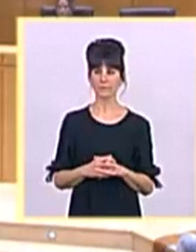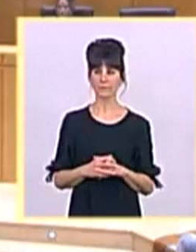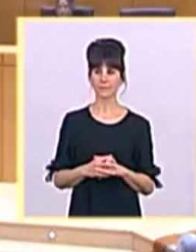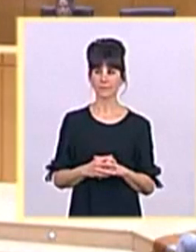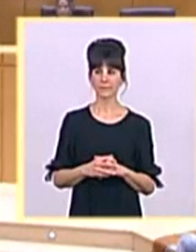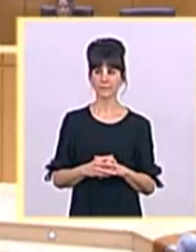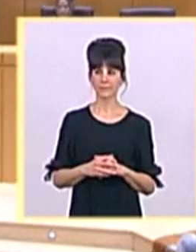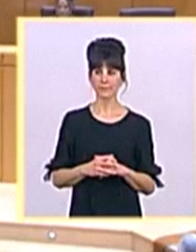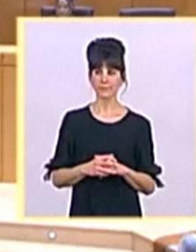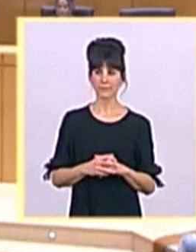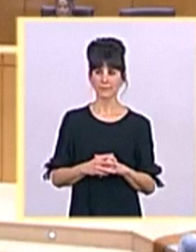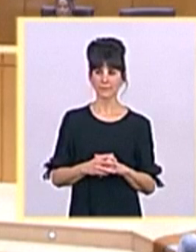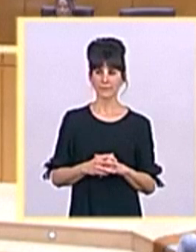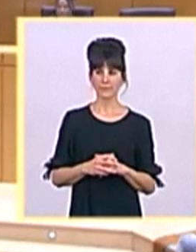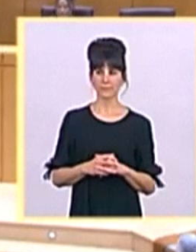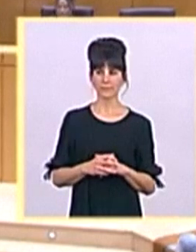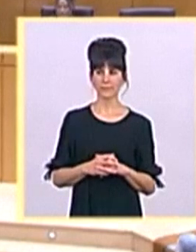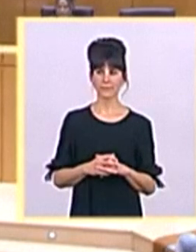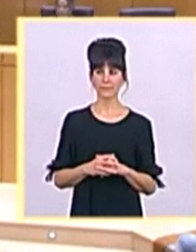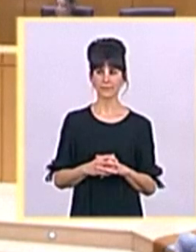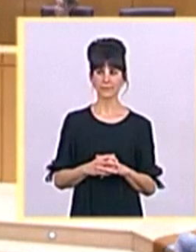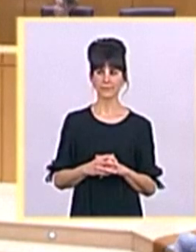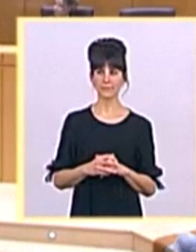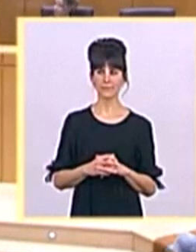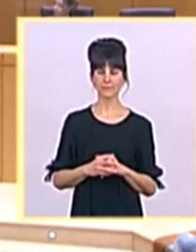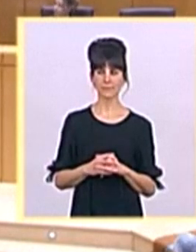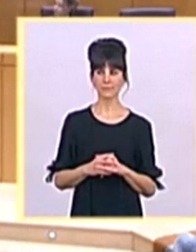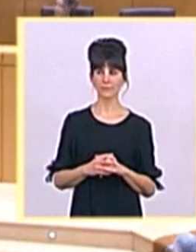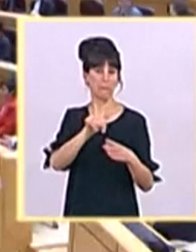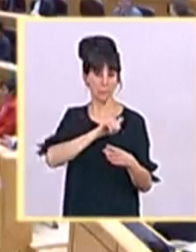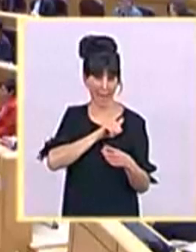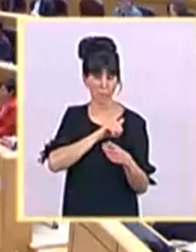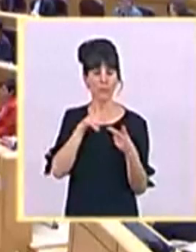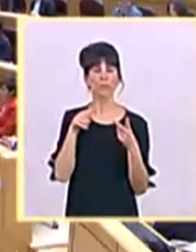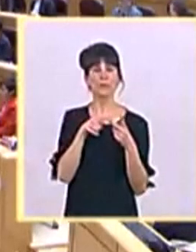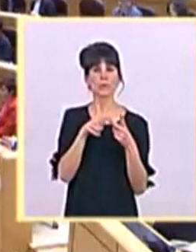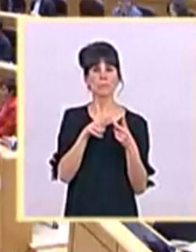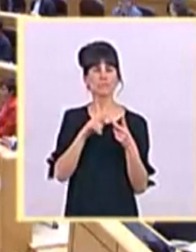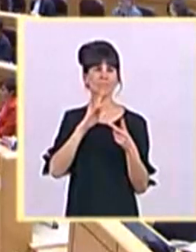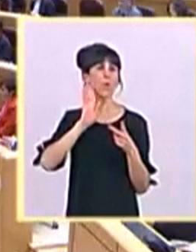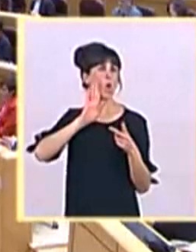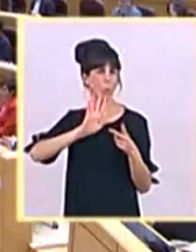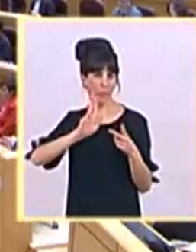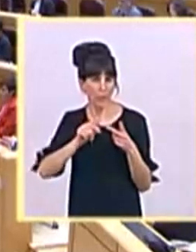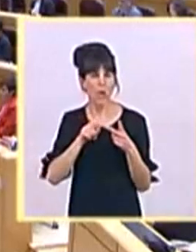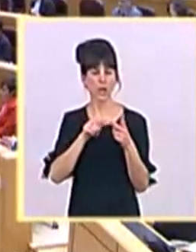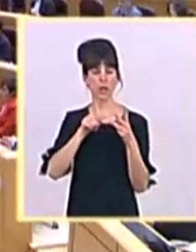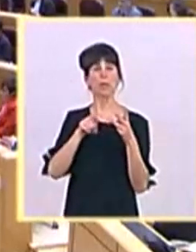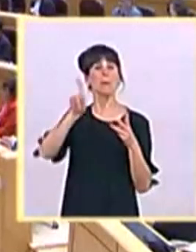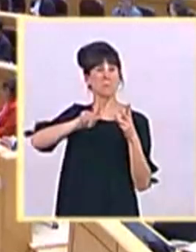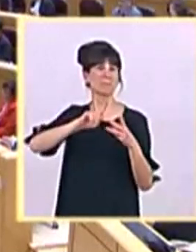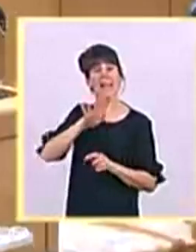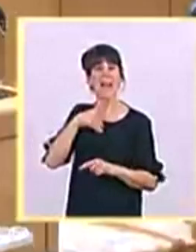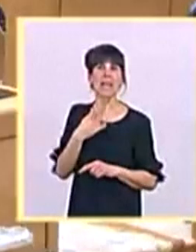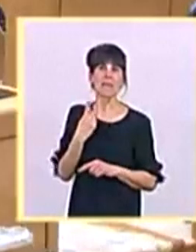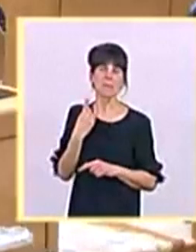Sánchez hizo el anuncio el martes en una comparecencia en el Senado. La subida se confirma al margen de la patronal que reulló a participar de la